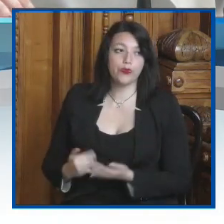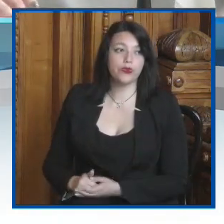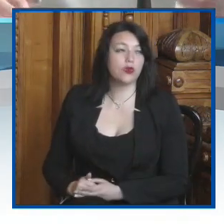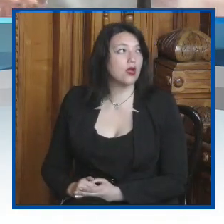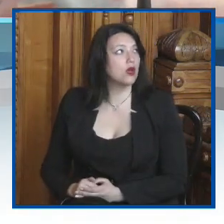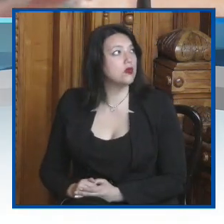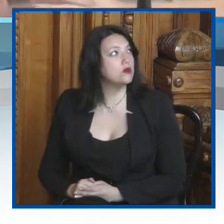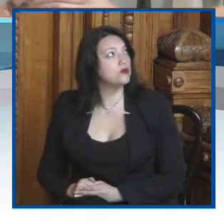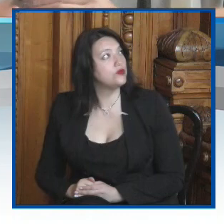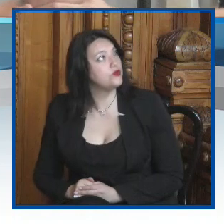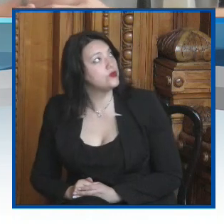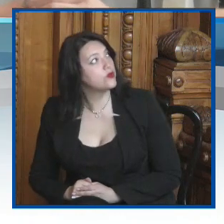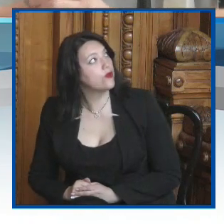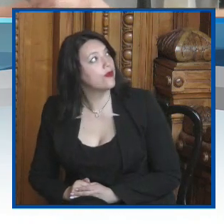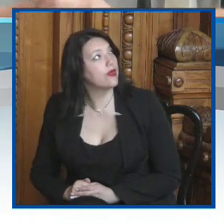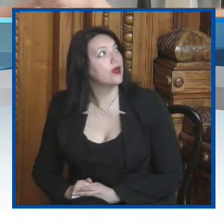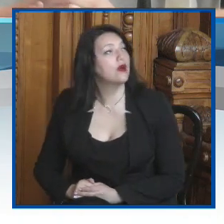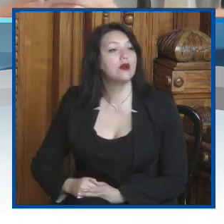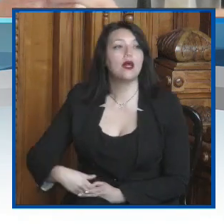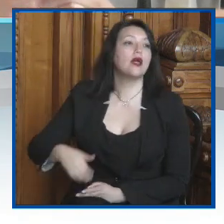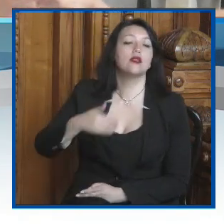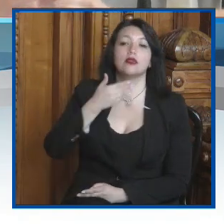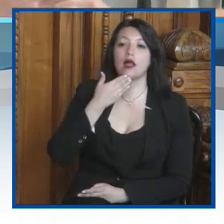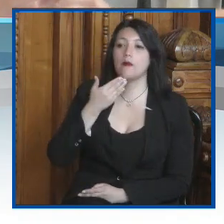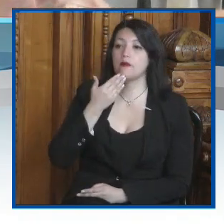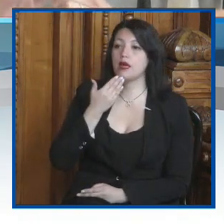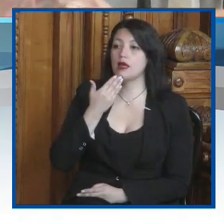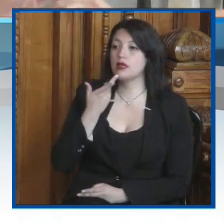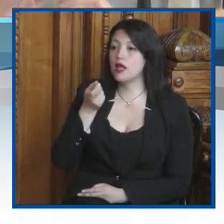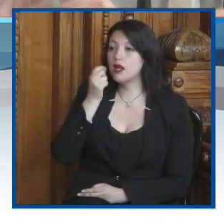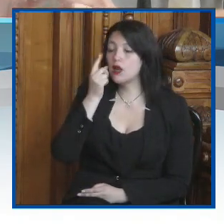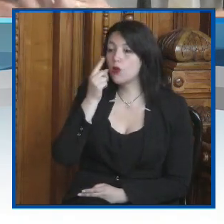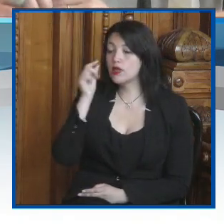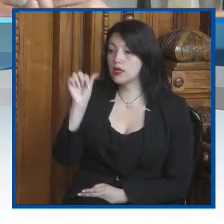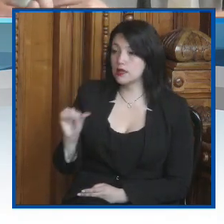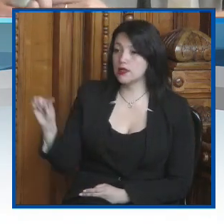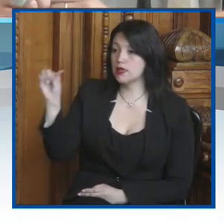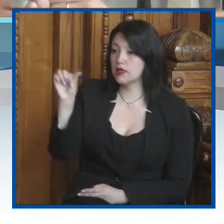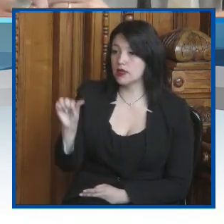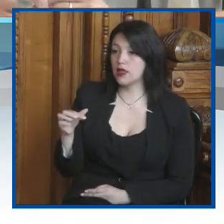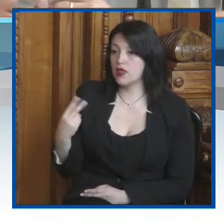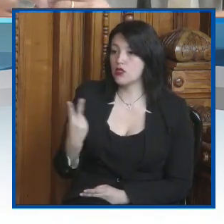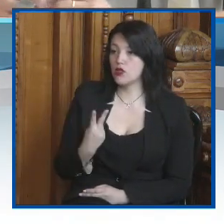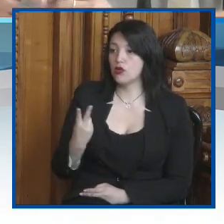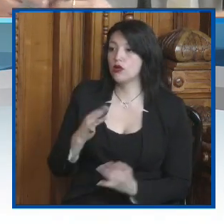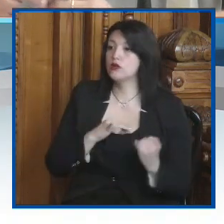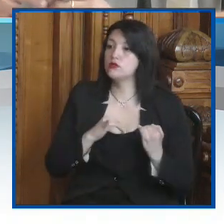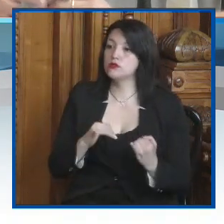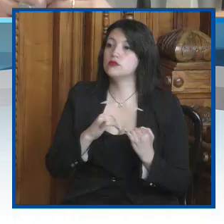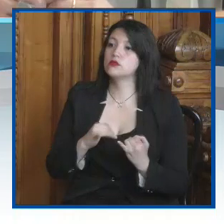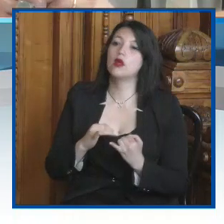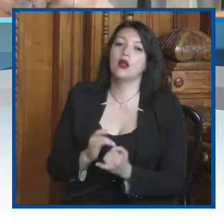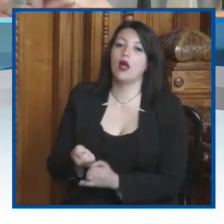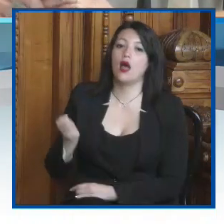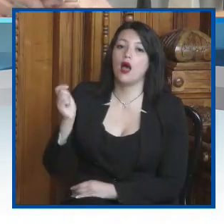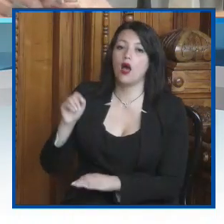También lo que publicamos en la cuenta de Twitter y de Instagram son las audiencias que